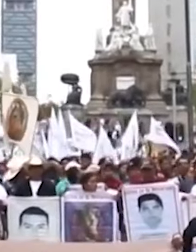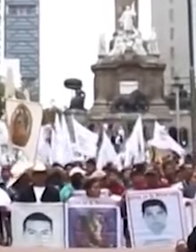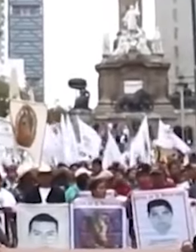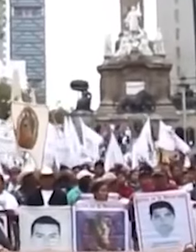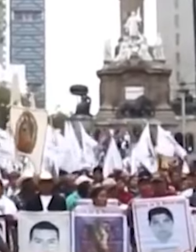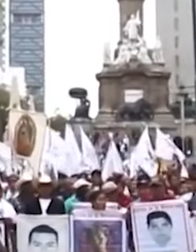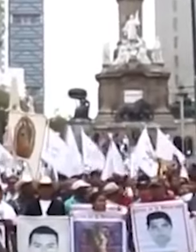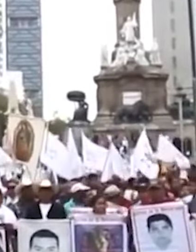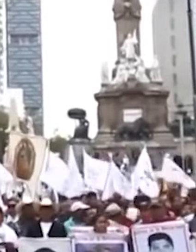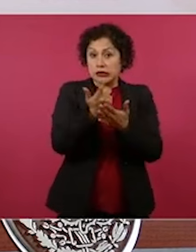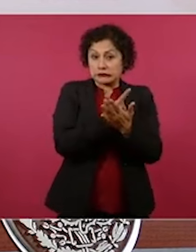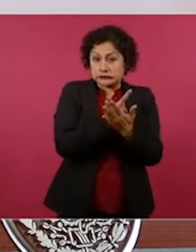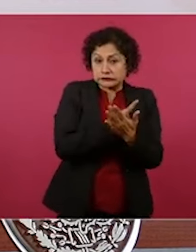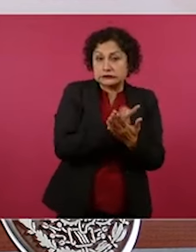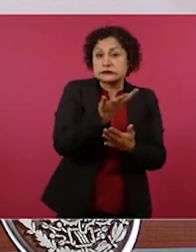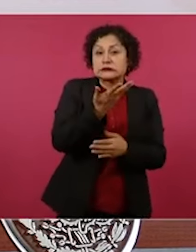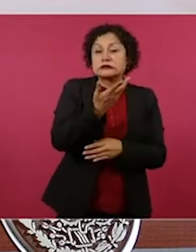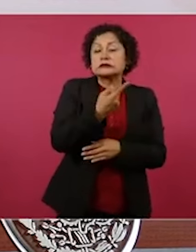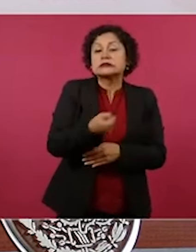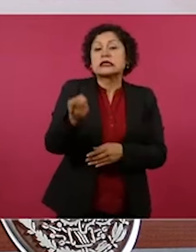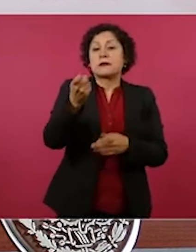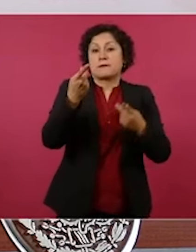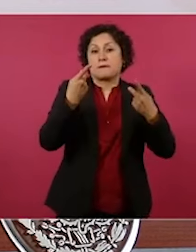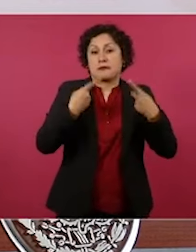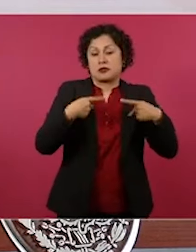detenidos procesados.